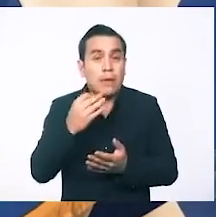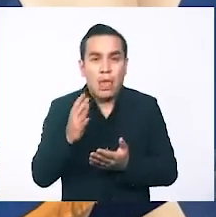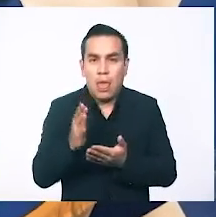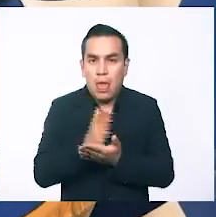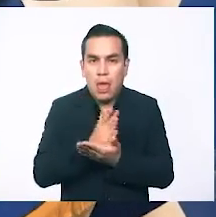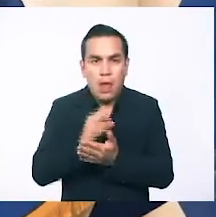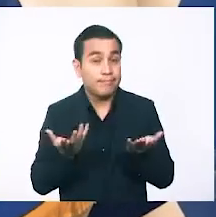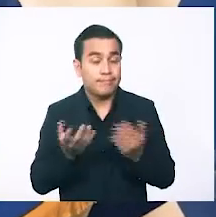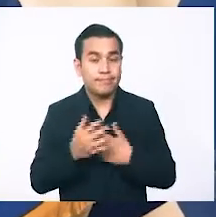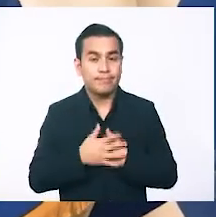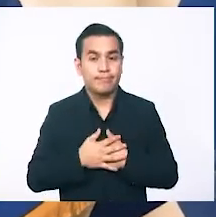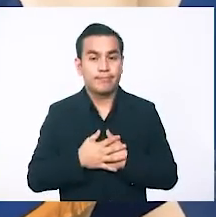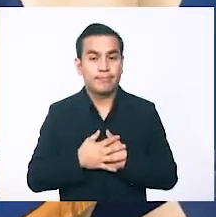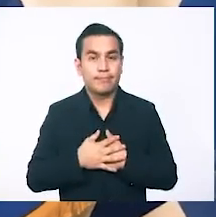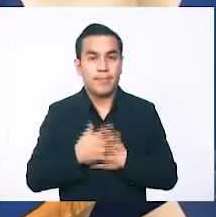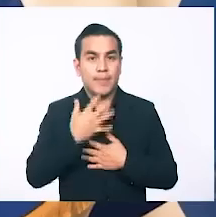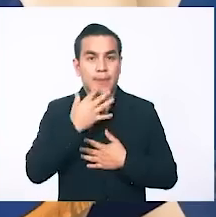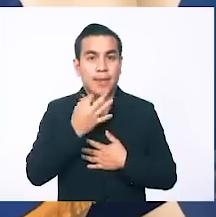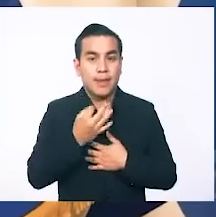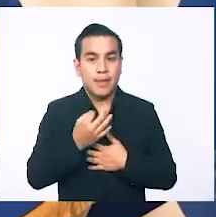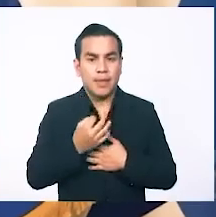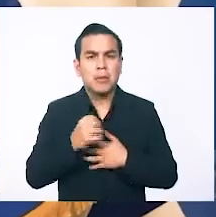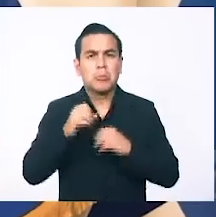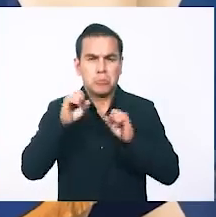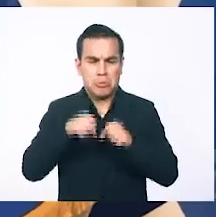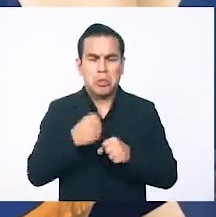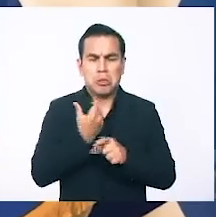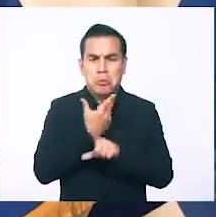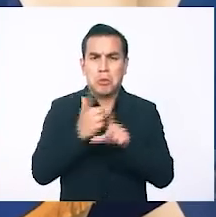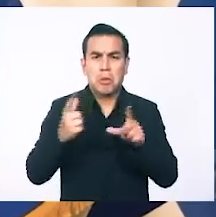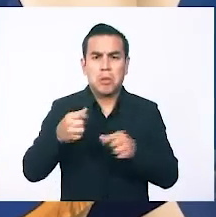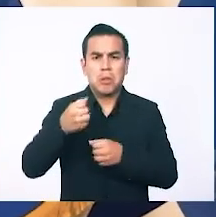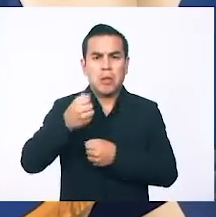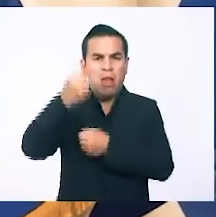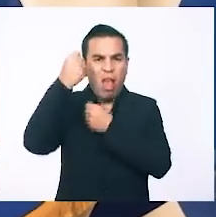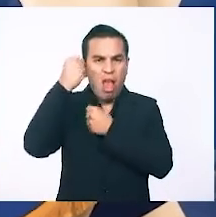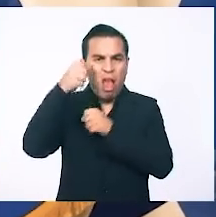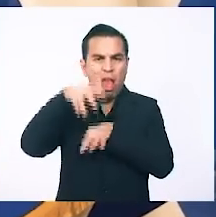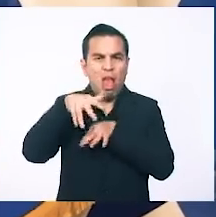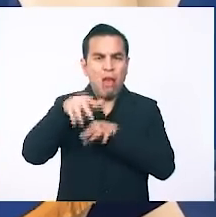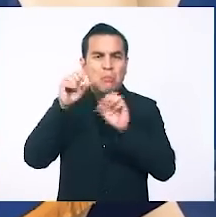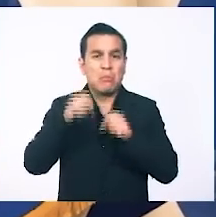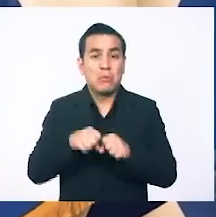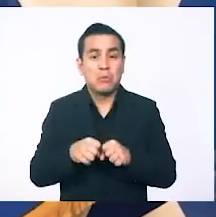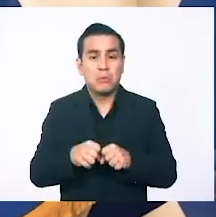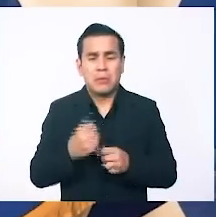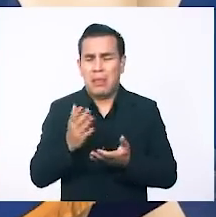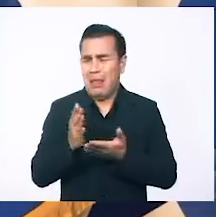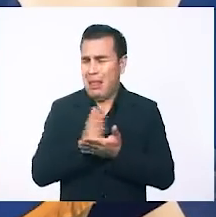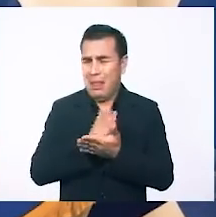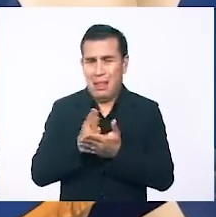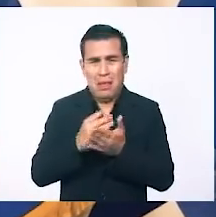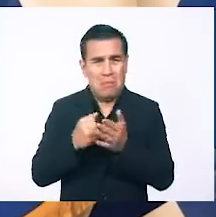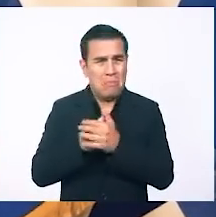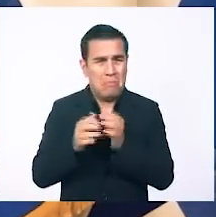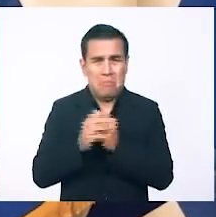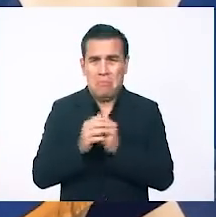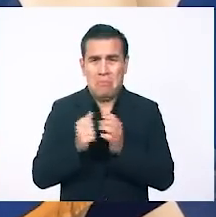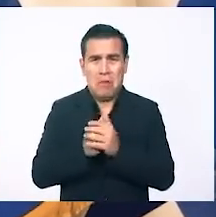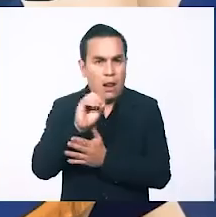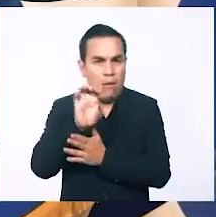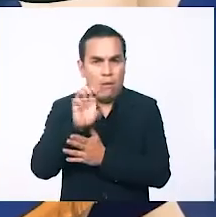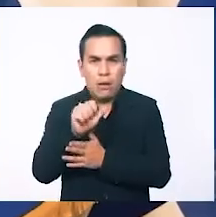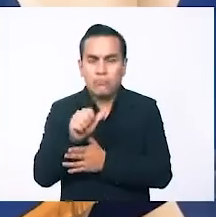OEA. Jamás. ¿Tienen derecho a manifestarse? Sí, ustedes vieron que se reprimiera a la gente. Lo golpeamos, les tiramos gas